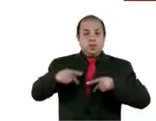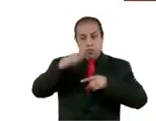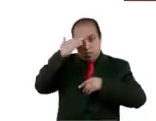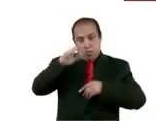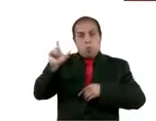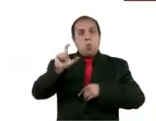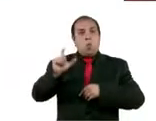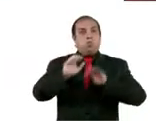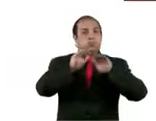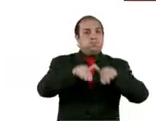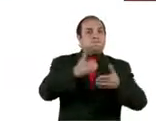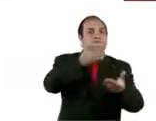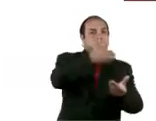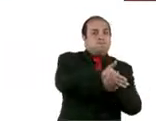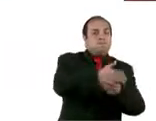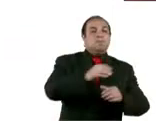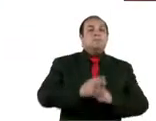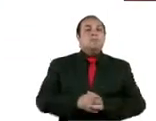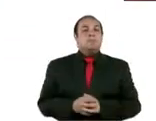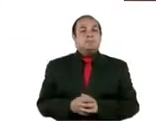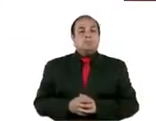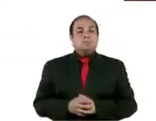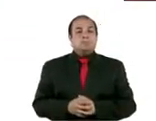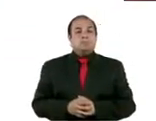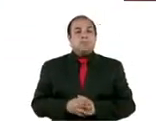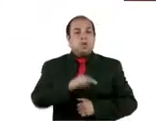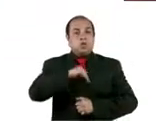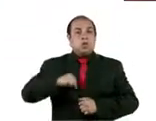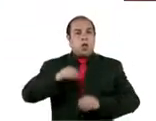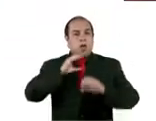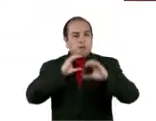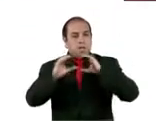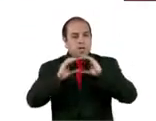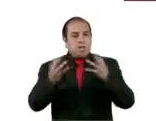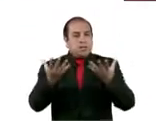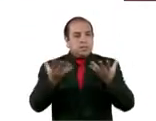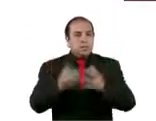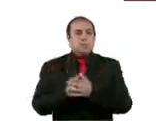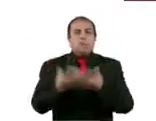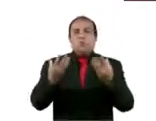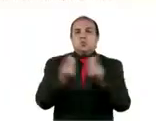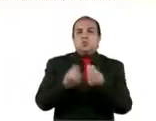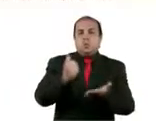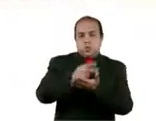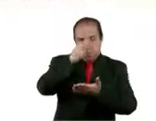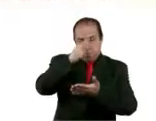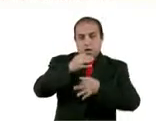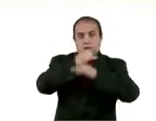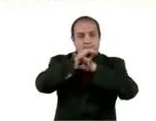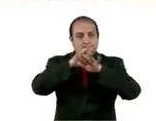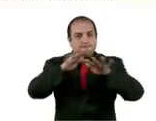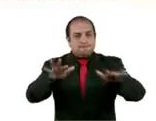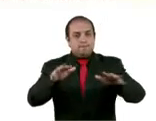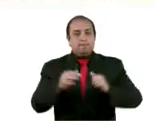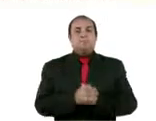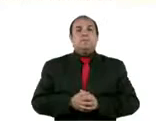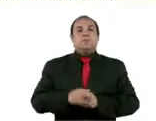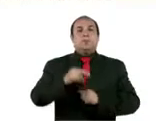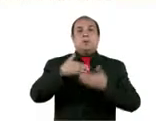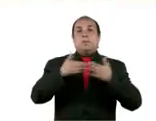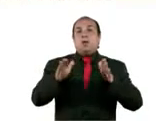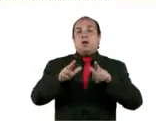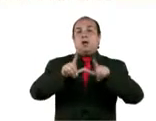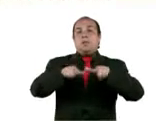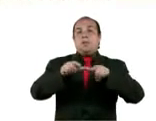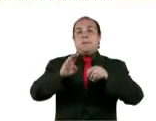Adelante. Bueno, pues vamos a hacer una comunicación en conjunto con la Ciudad de México. Vamos a abrir en la